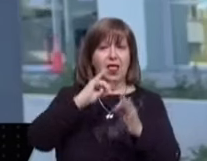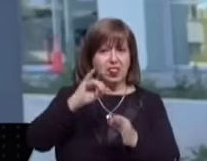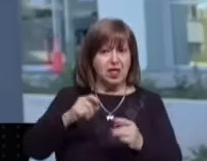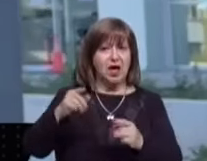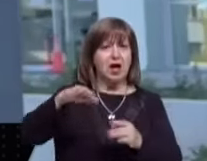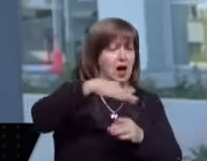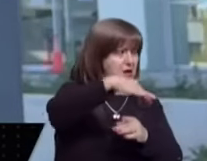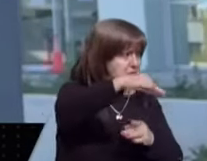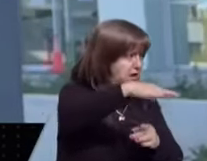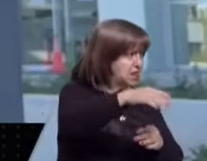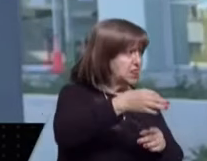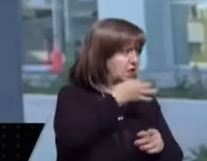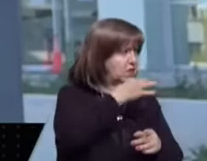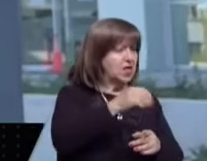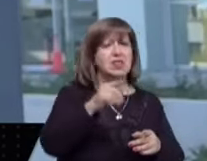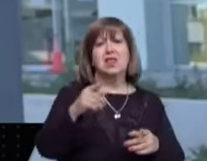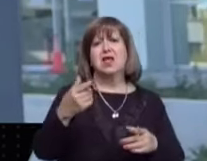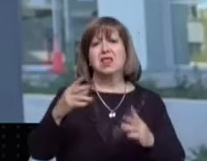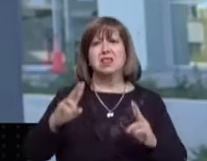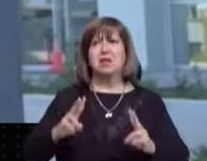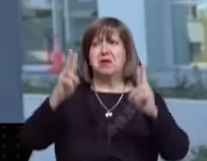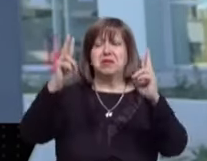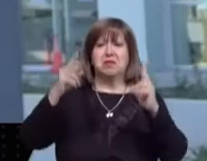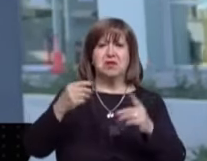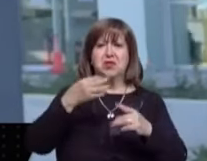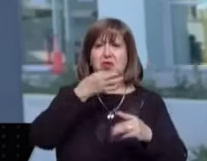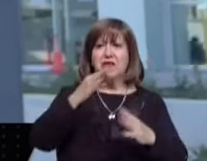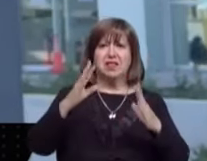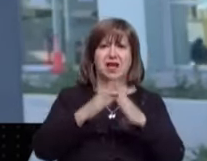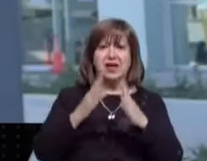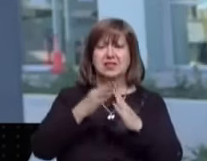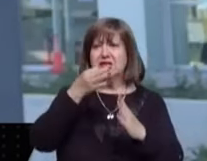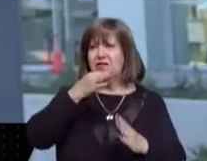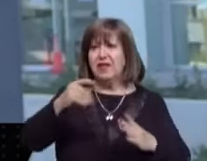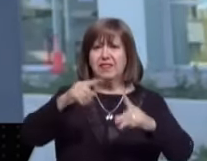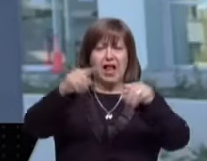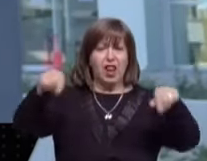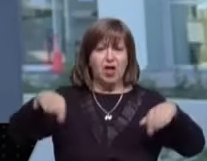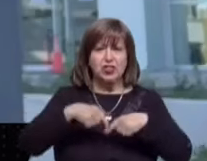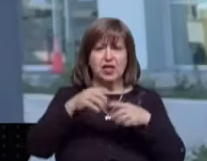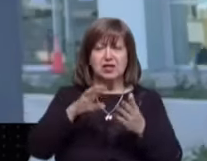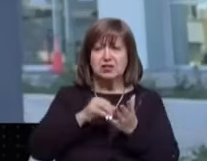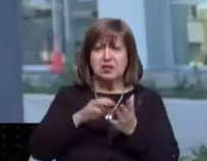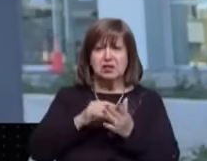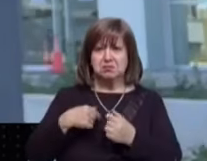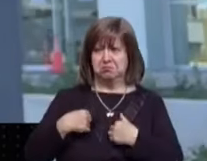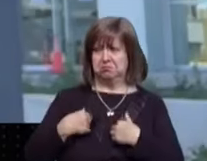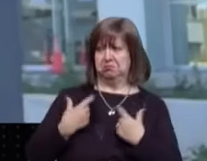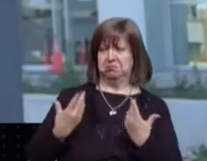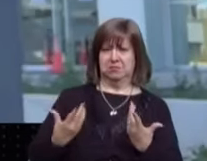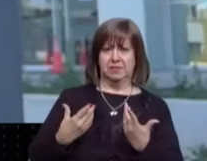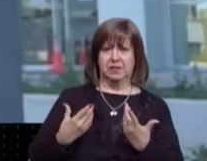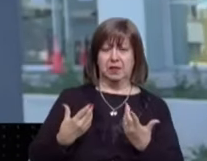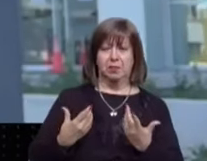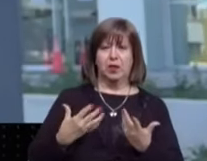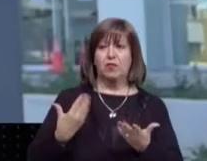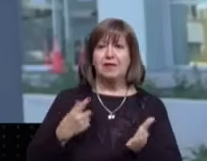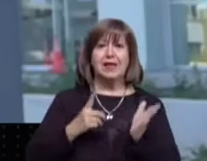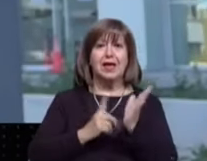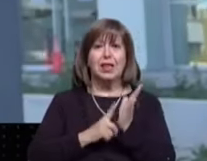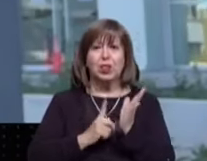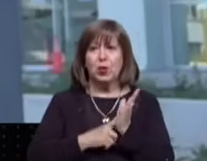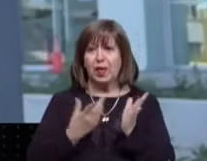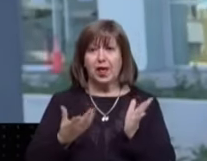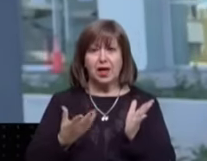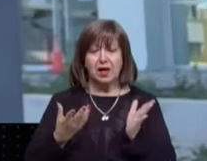este eh vende autos vende departamentos vende casas vende lotes todo el mundo con el que hablas Nadie puede escriturar este